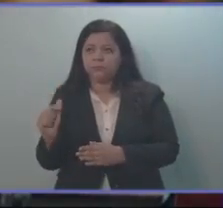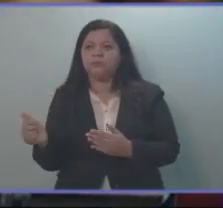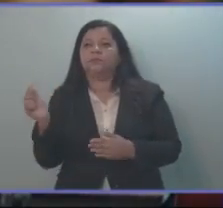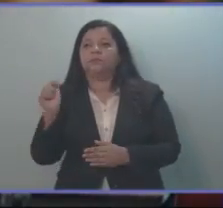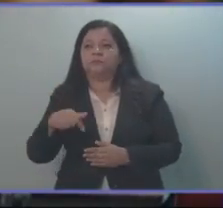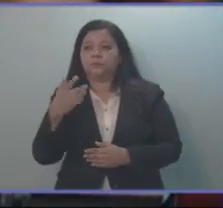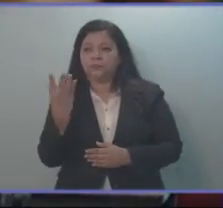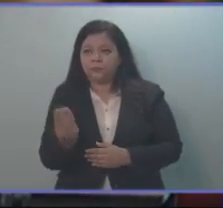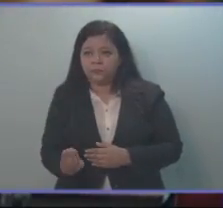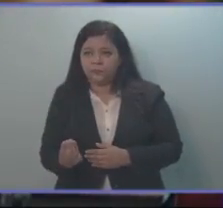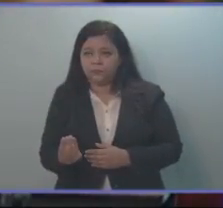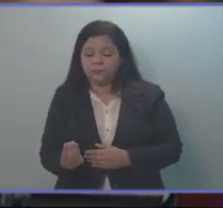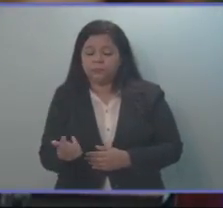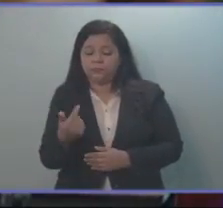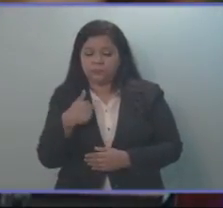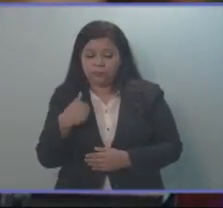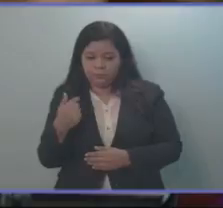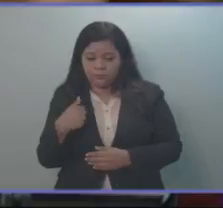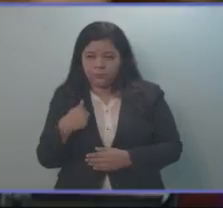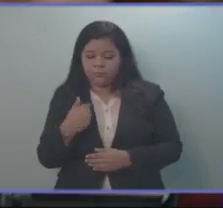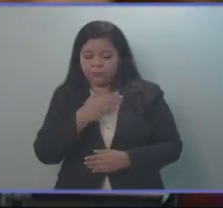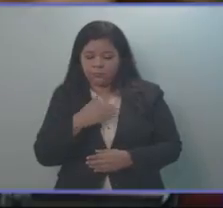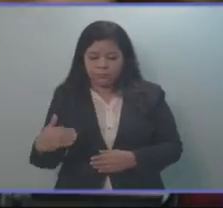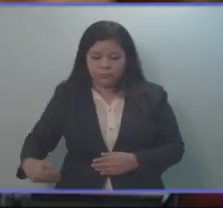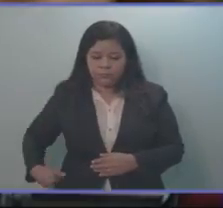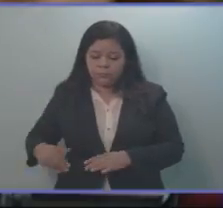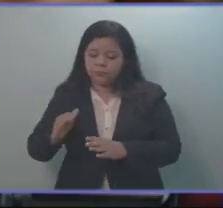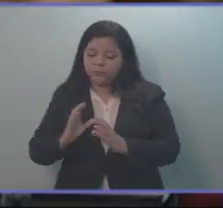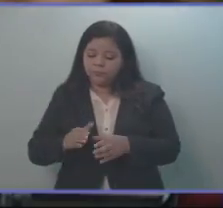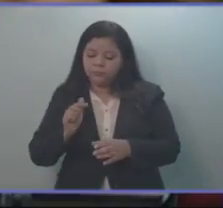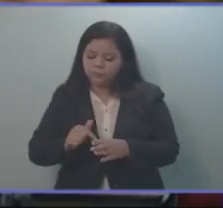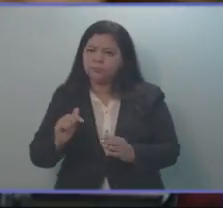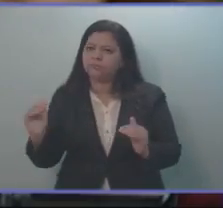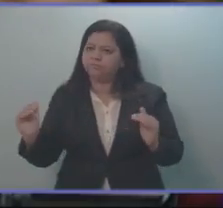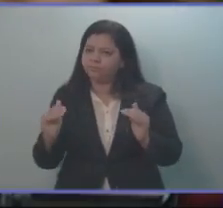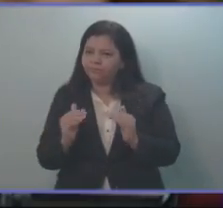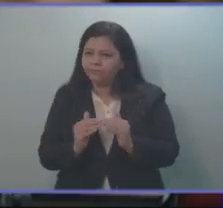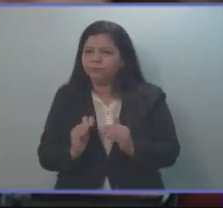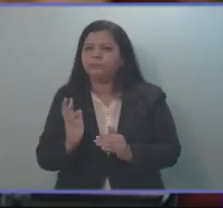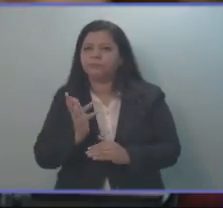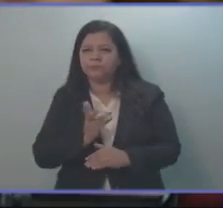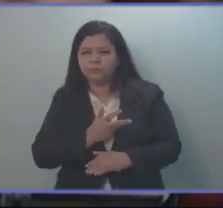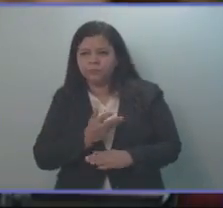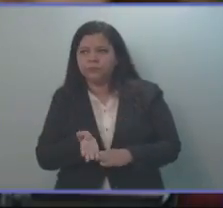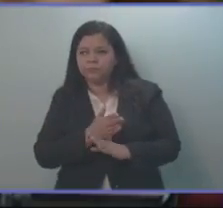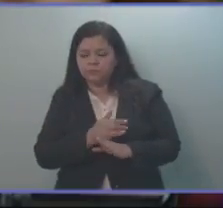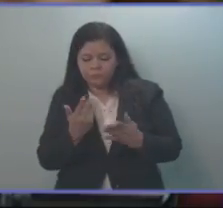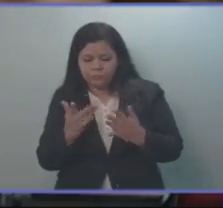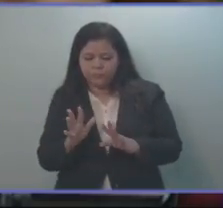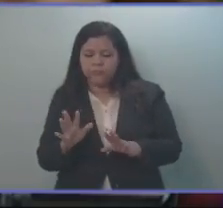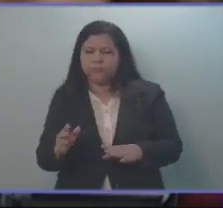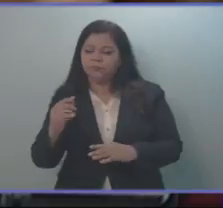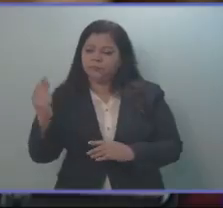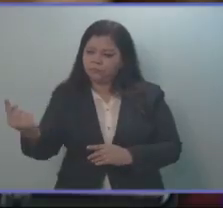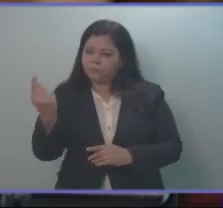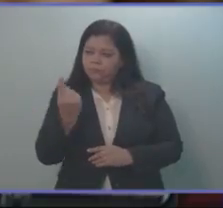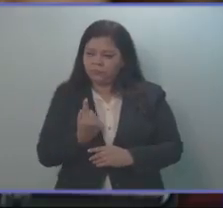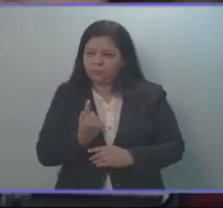ahora que esta su servidora es la presidenta de esa comisión, también hemos recibido a los